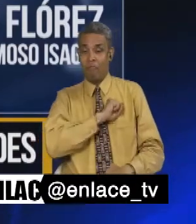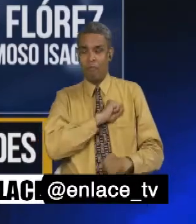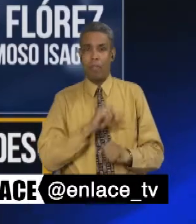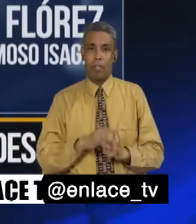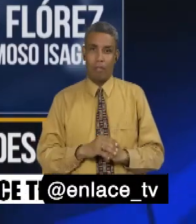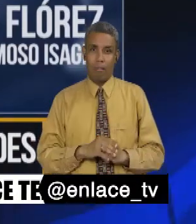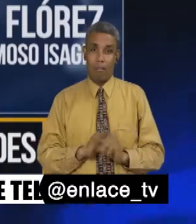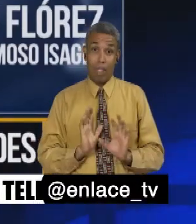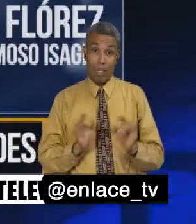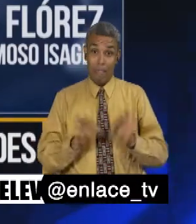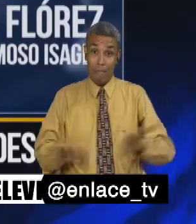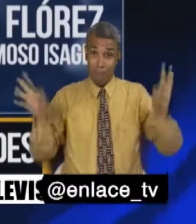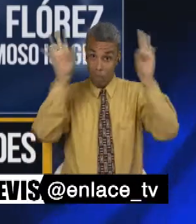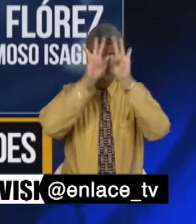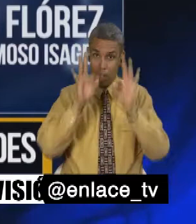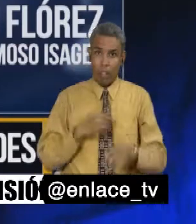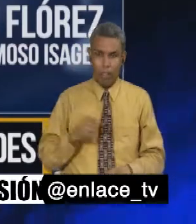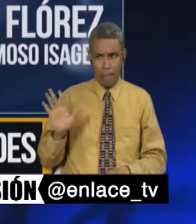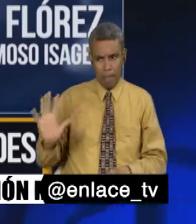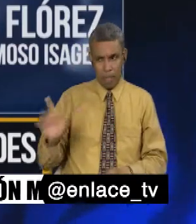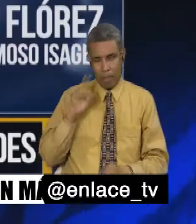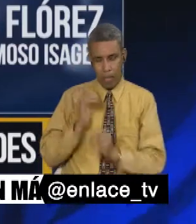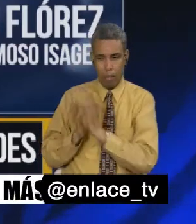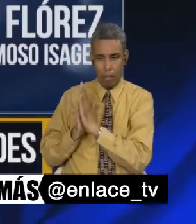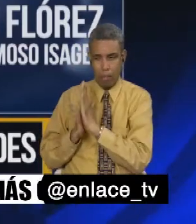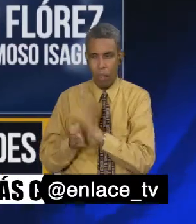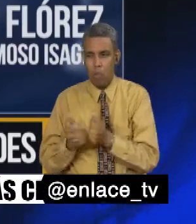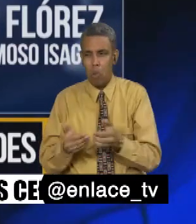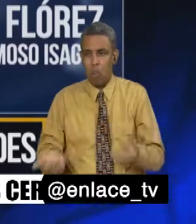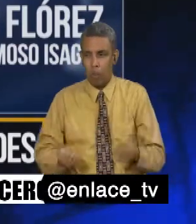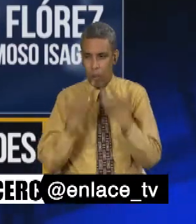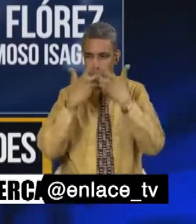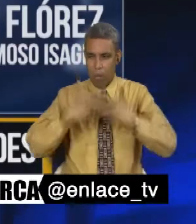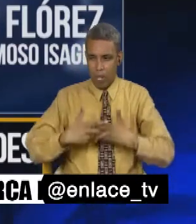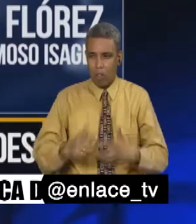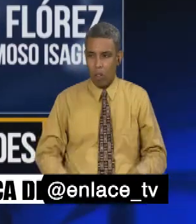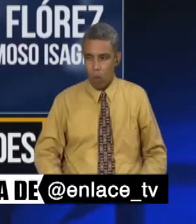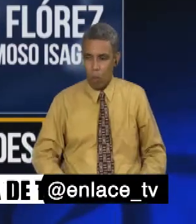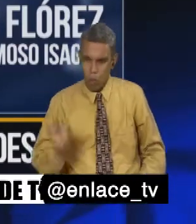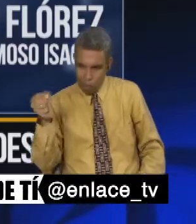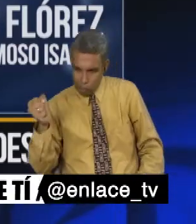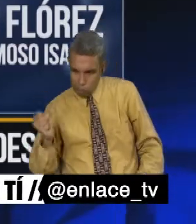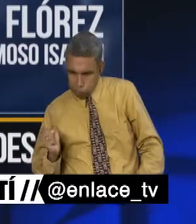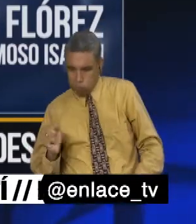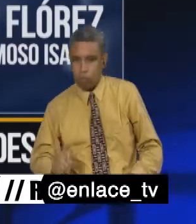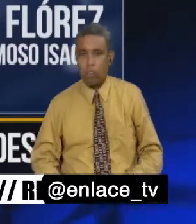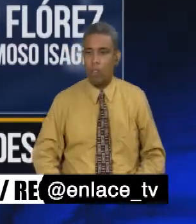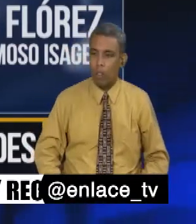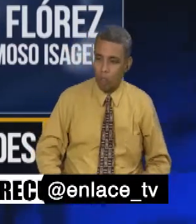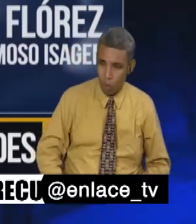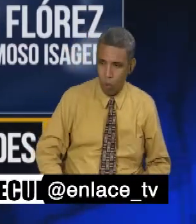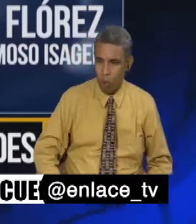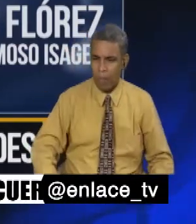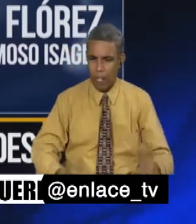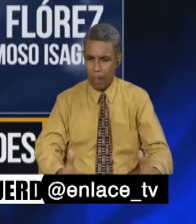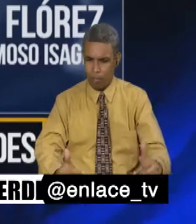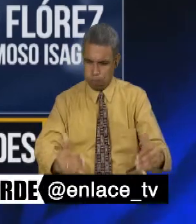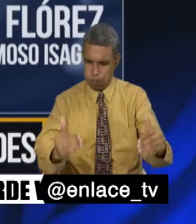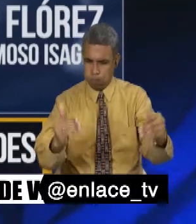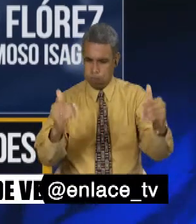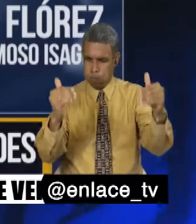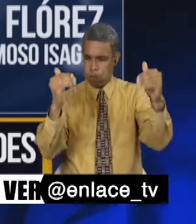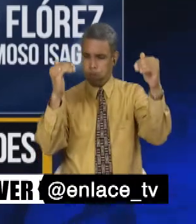mismos cómo se están operando las compuertas y cuál es el estado actual de las obras. Adicionalmente, también fue